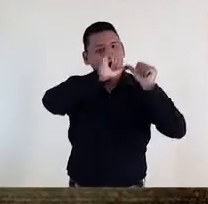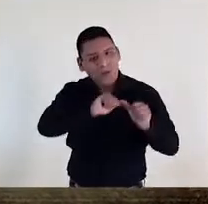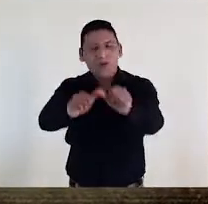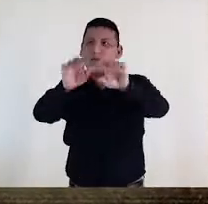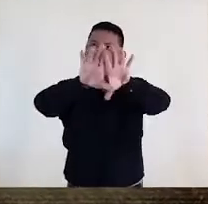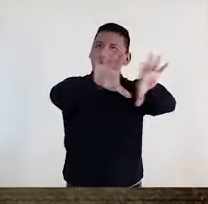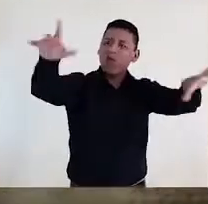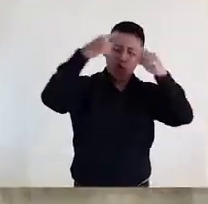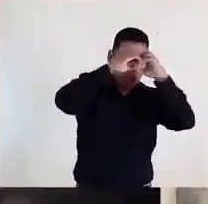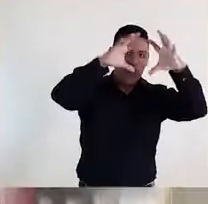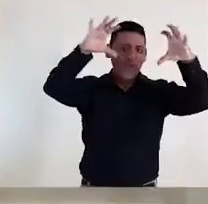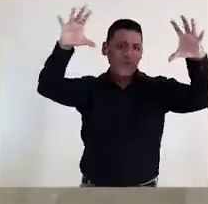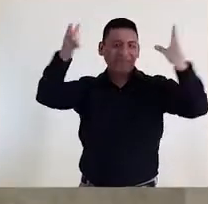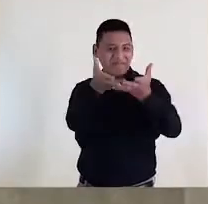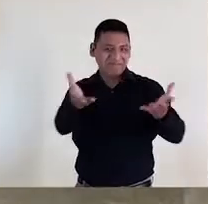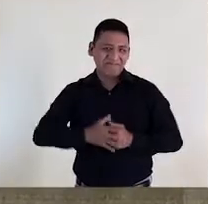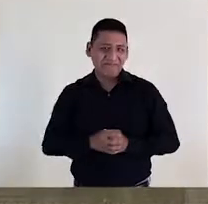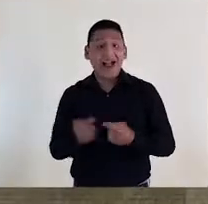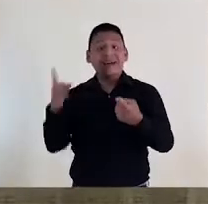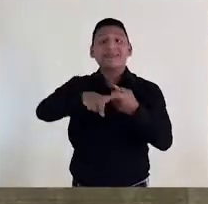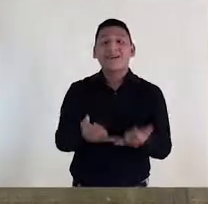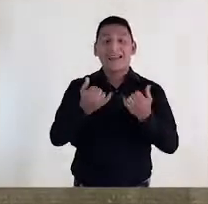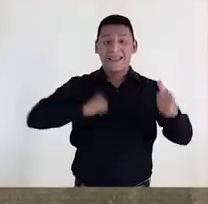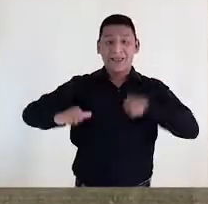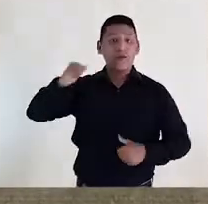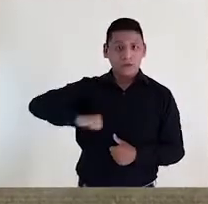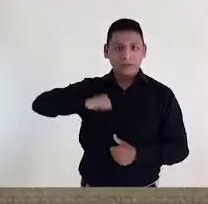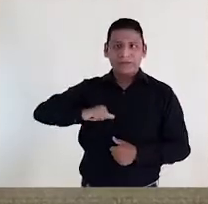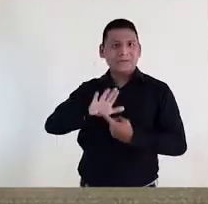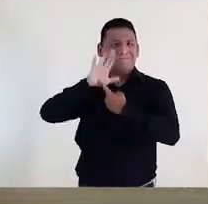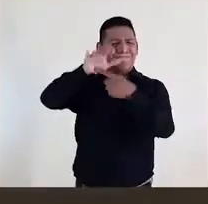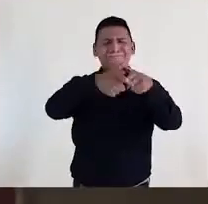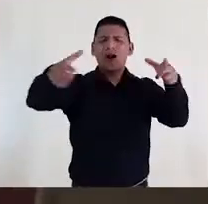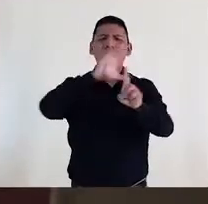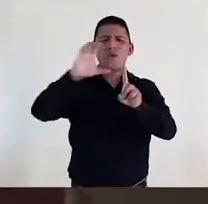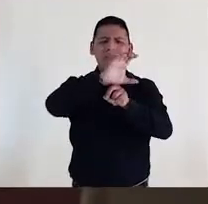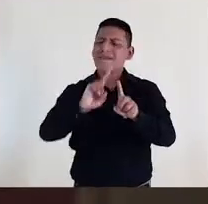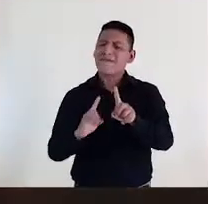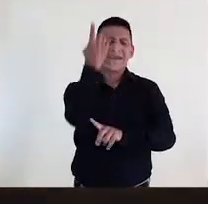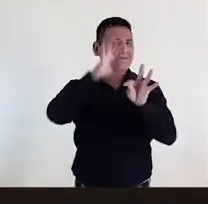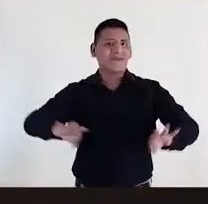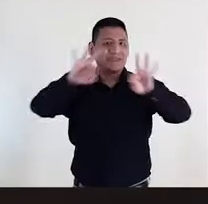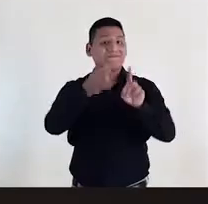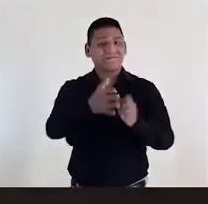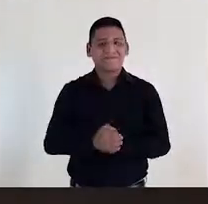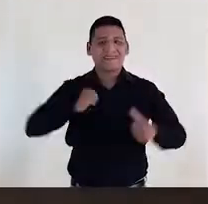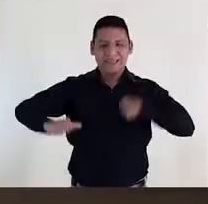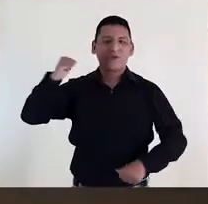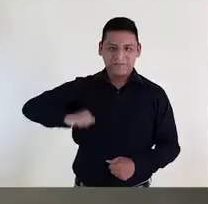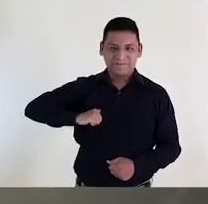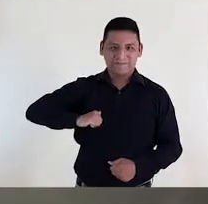obras en un ambiente fantasmagórico. Hasta el día de hoy, el Municipal es un gran espacio cultural de primera